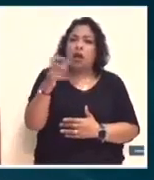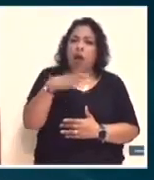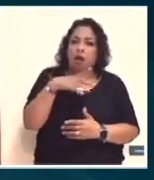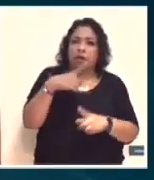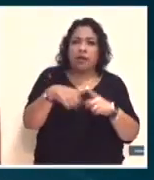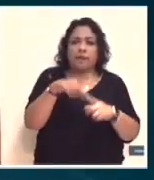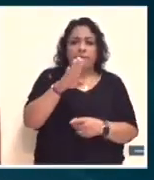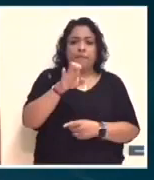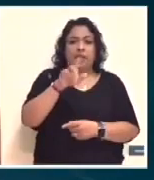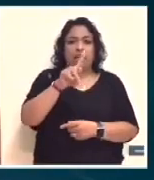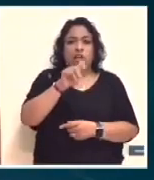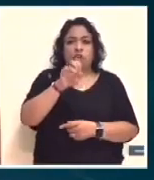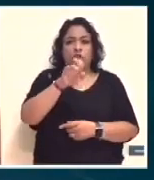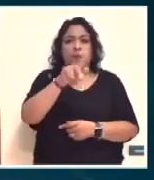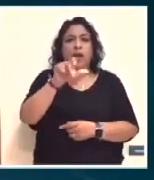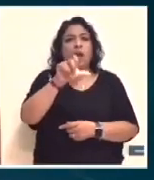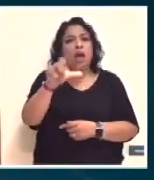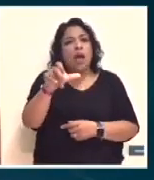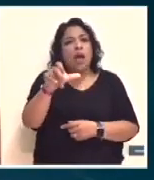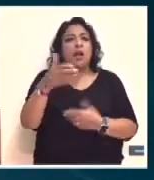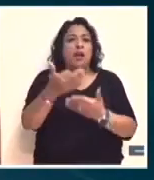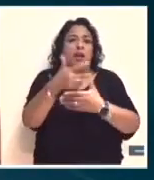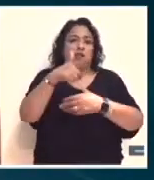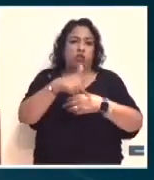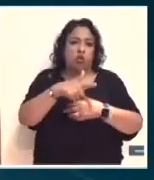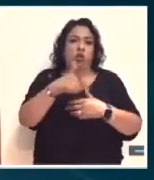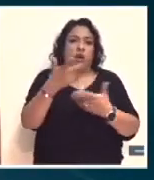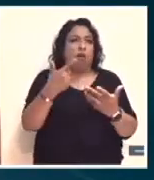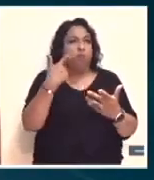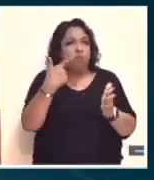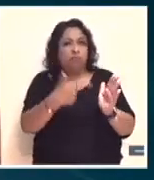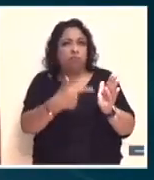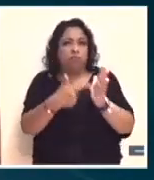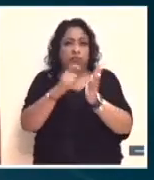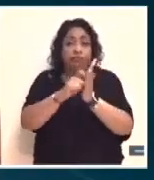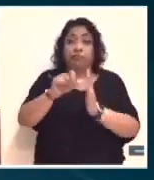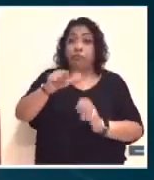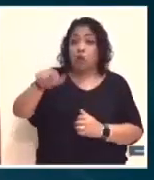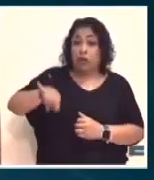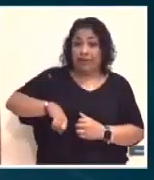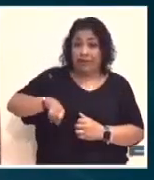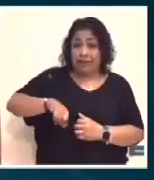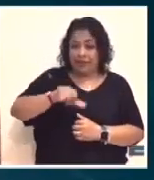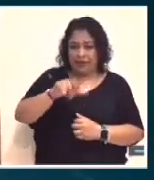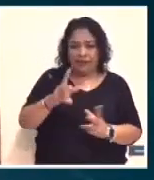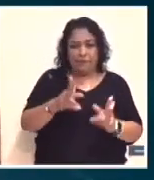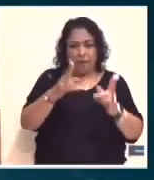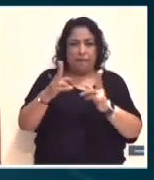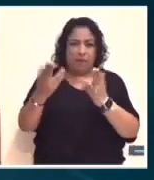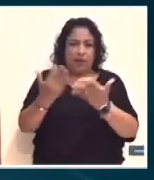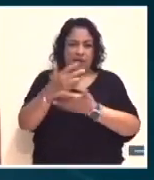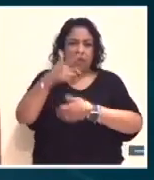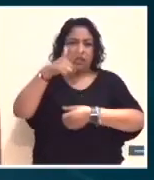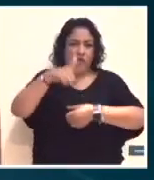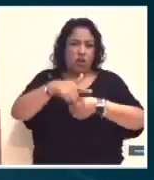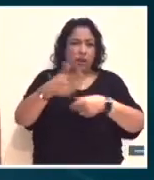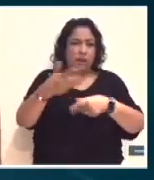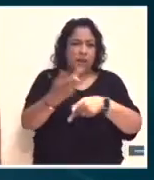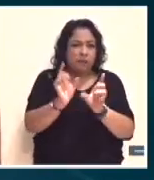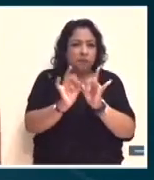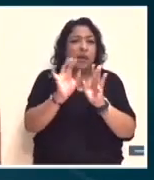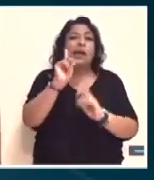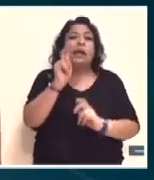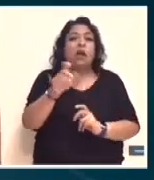en los episodios nacionales una cosa muy interesante en los episodios nacionales es el esfuerzo de